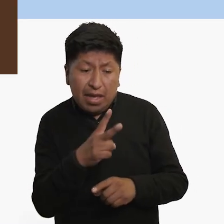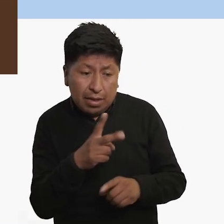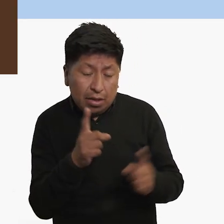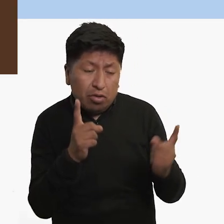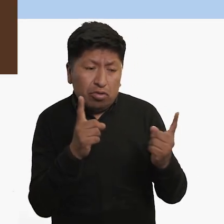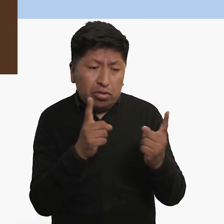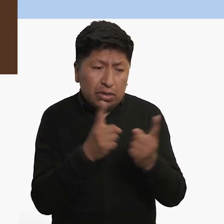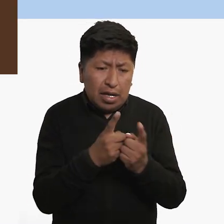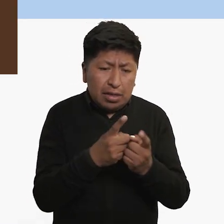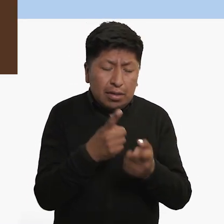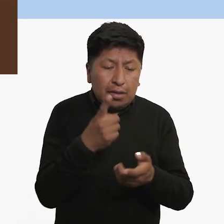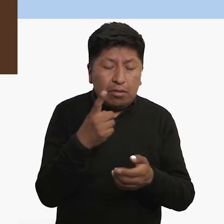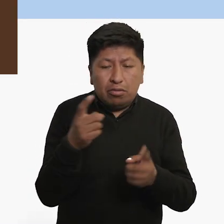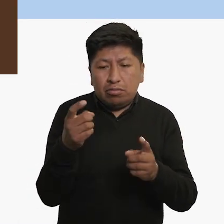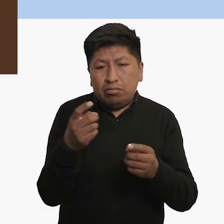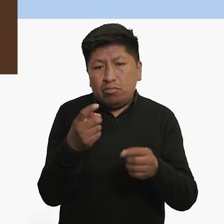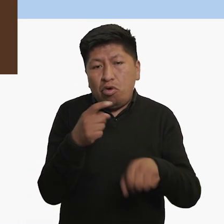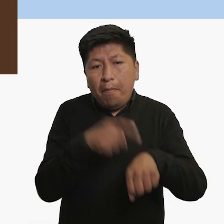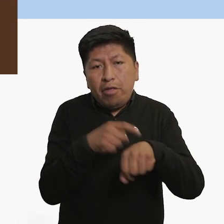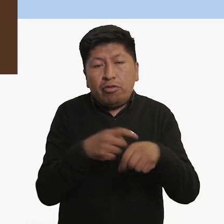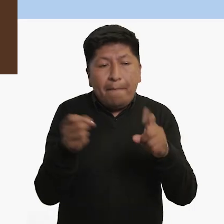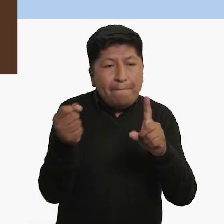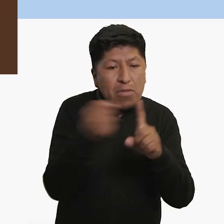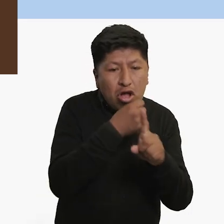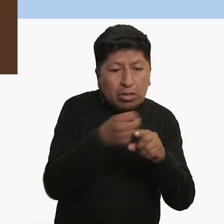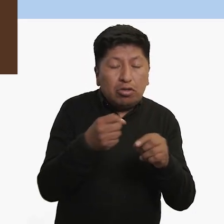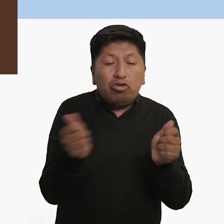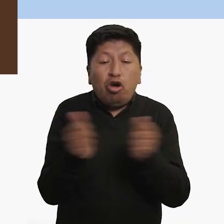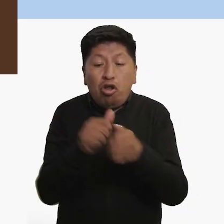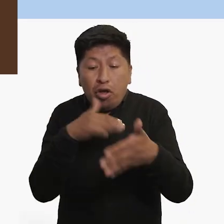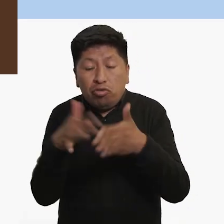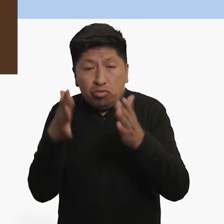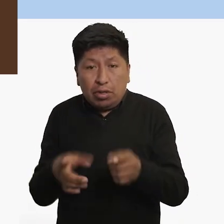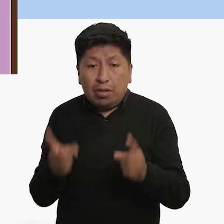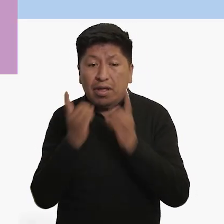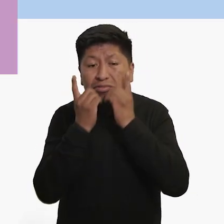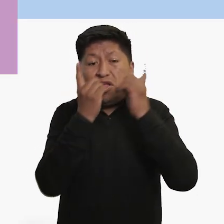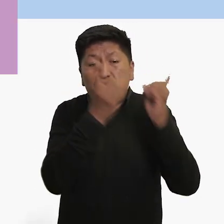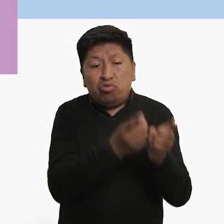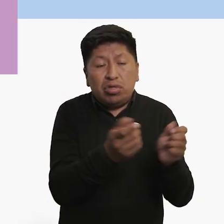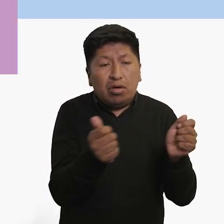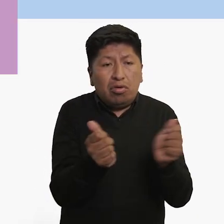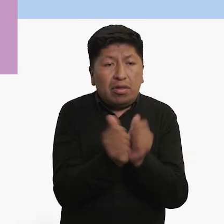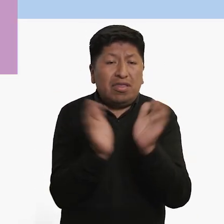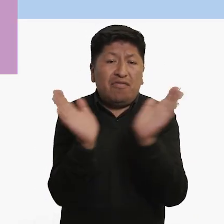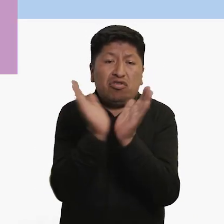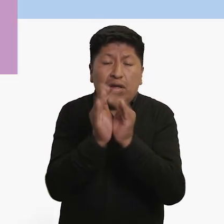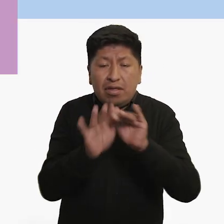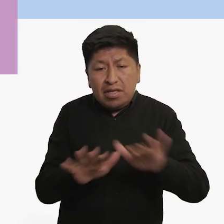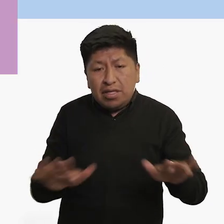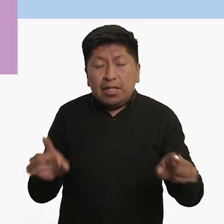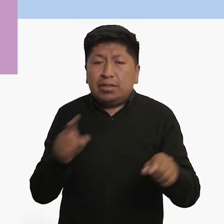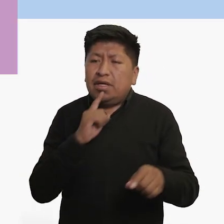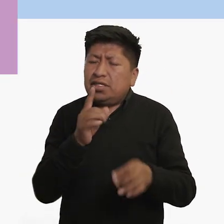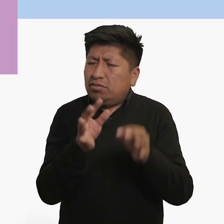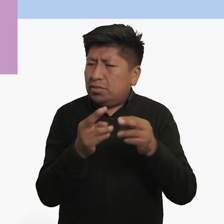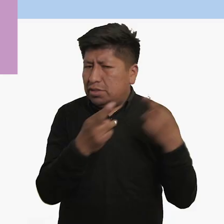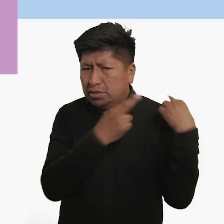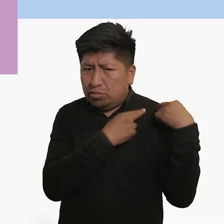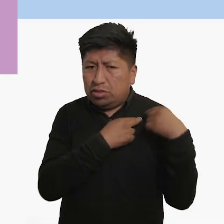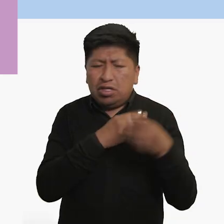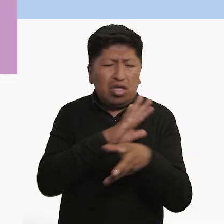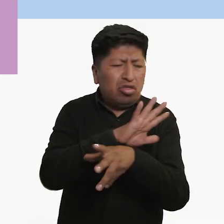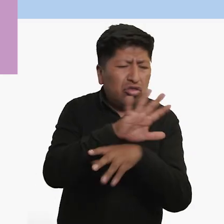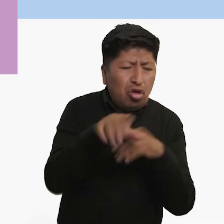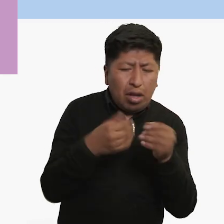y referencia de los hechos de violencia contra los estudiantes. La denuncia ante las defensorías de la niñez y adolescencia es una responsabilidad